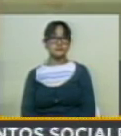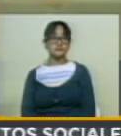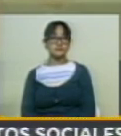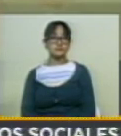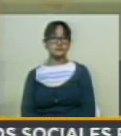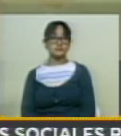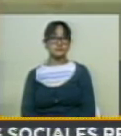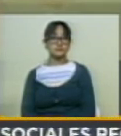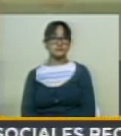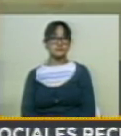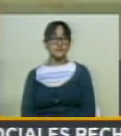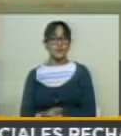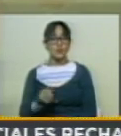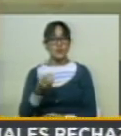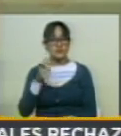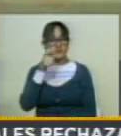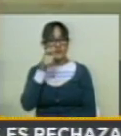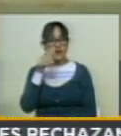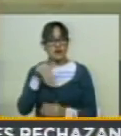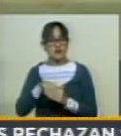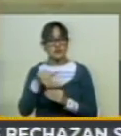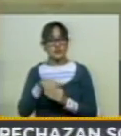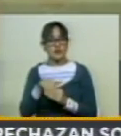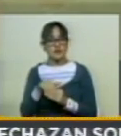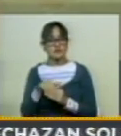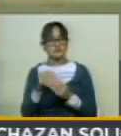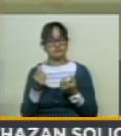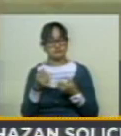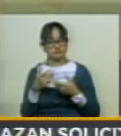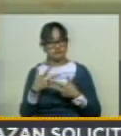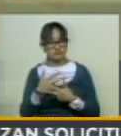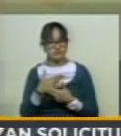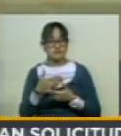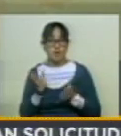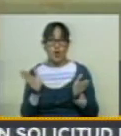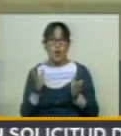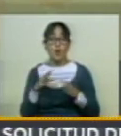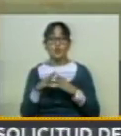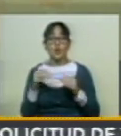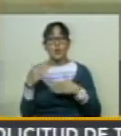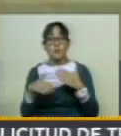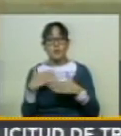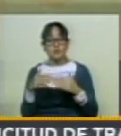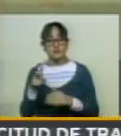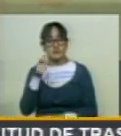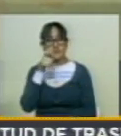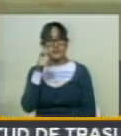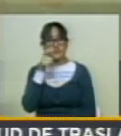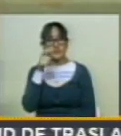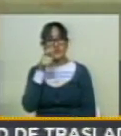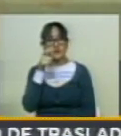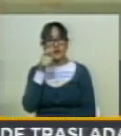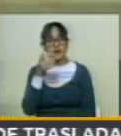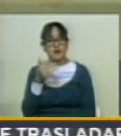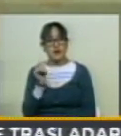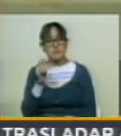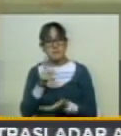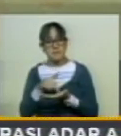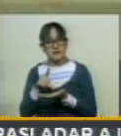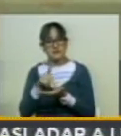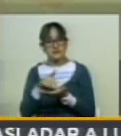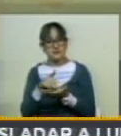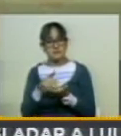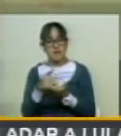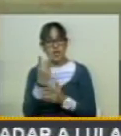¿de cuántos fiscales electorales estamos hablando que serán habilitados? Generalmente en todo proceso se hacen fiscales que participan en